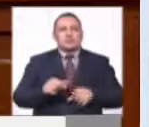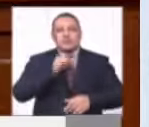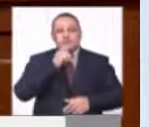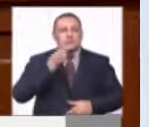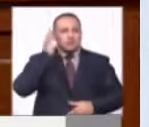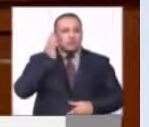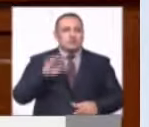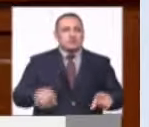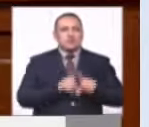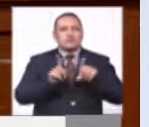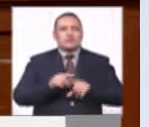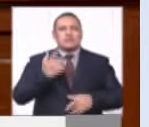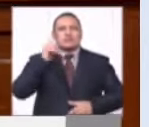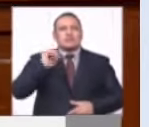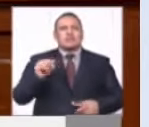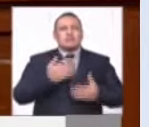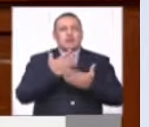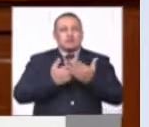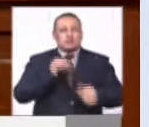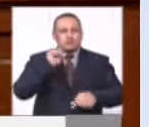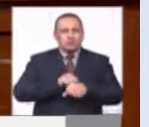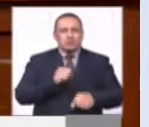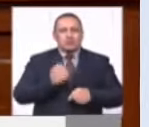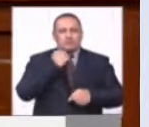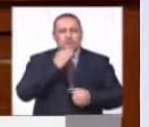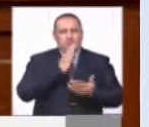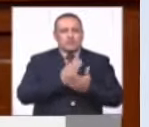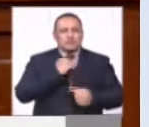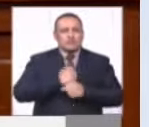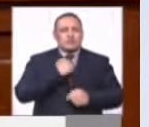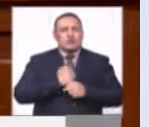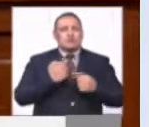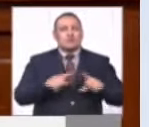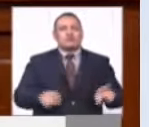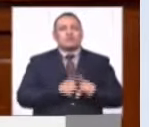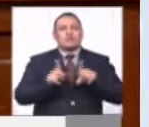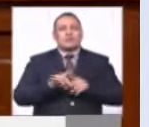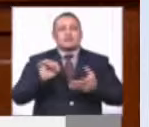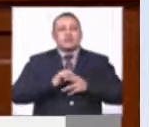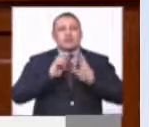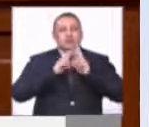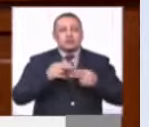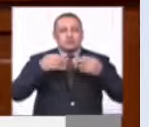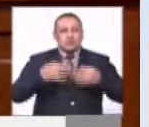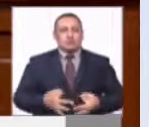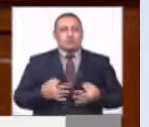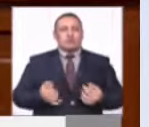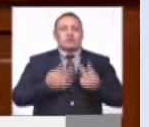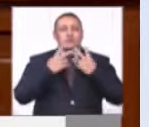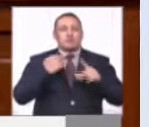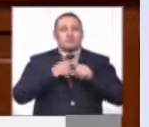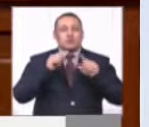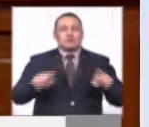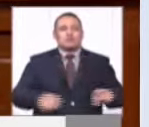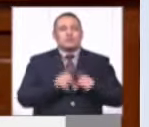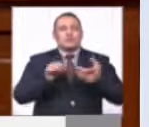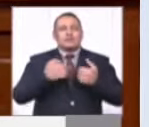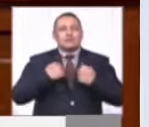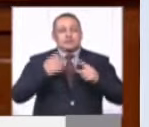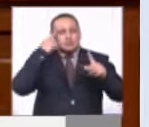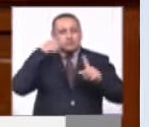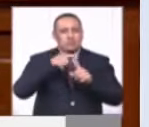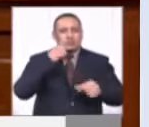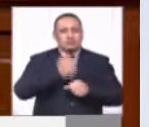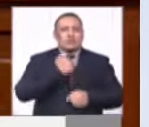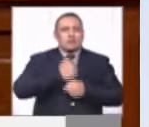mujeres, tenga liderazgo, mano dura, trabajo en equipo, pero sobre todo resultados concretos. Y para eso se tiene que tener una